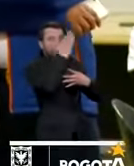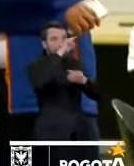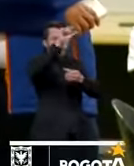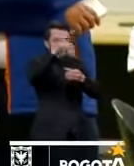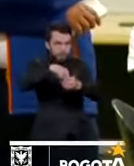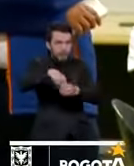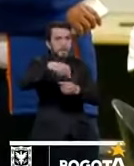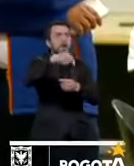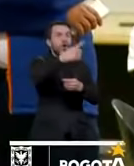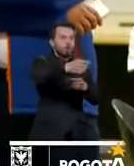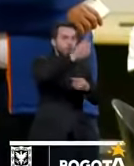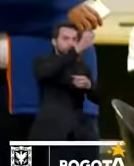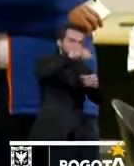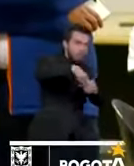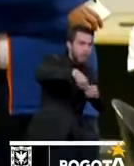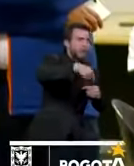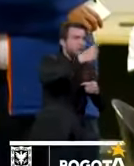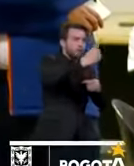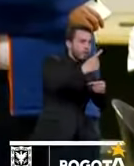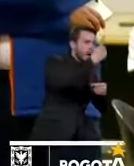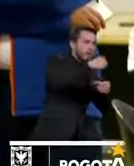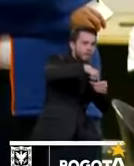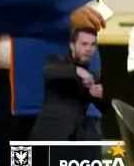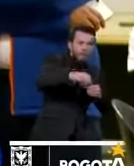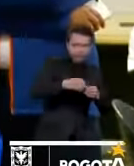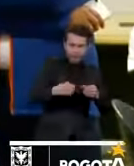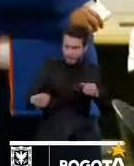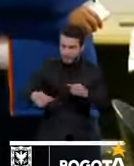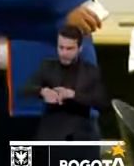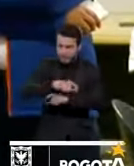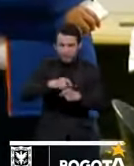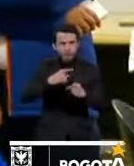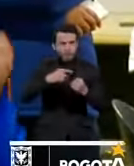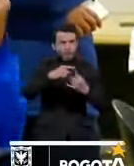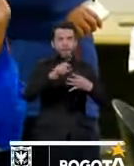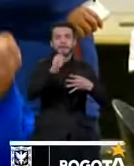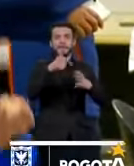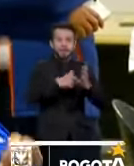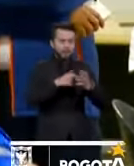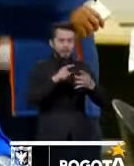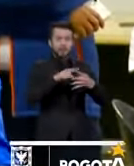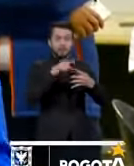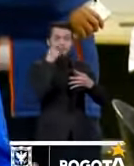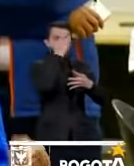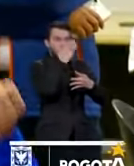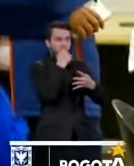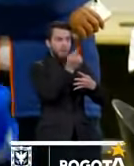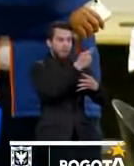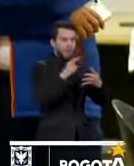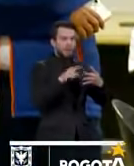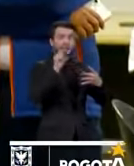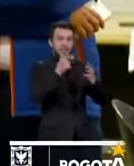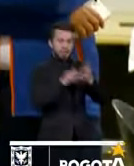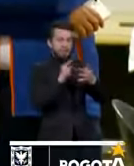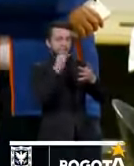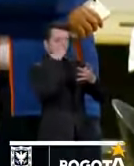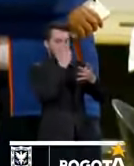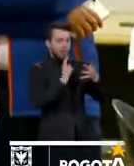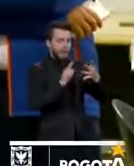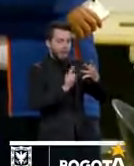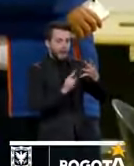Pero todo esto que hemos logrado en este tiempo, comprar las pruebas, habilitar los laboratorios, conseguir más